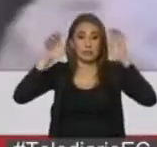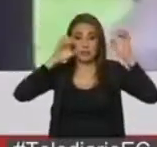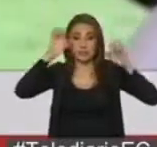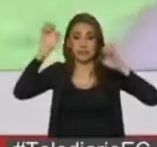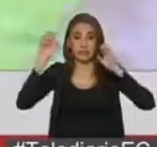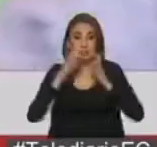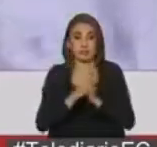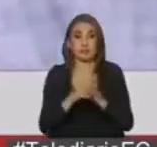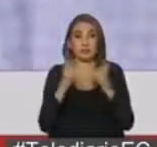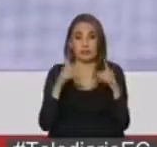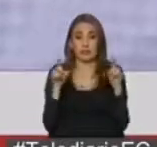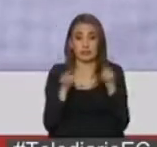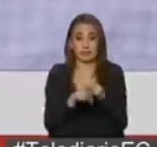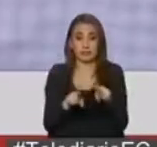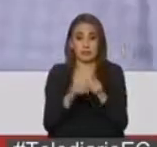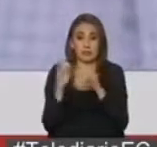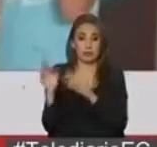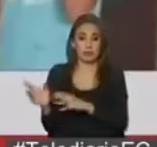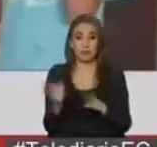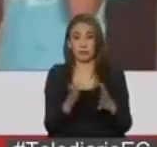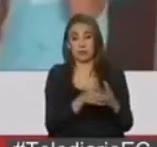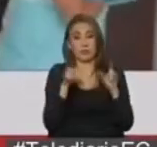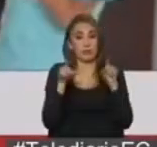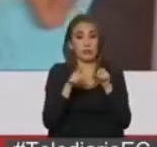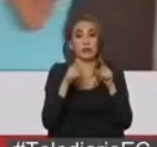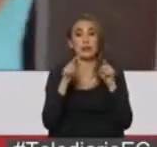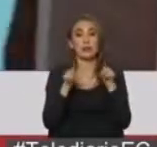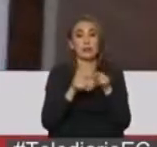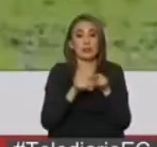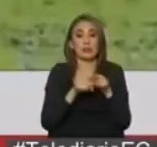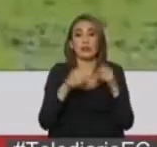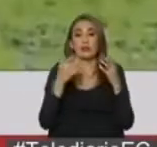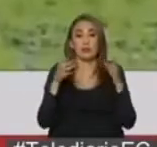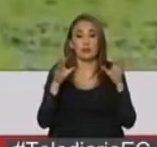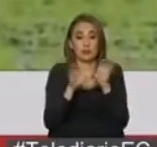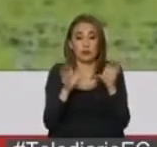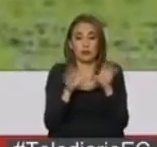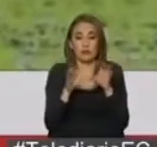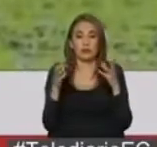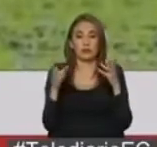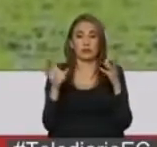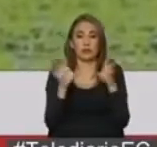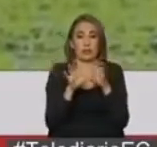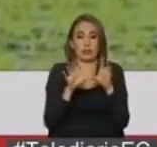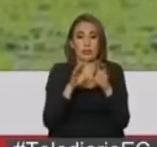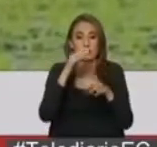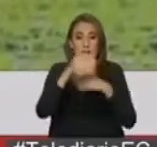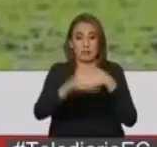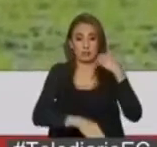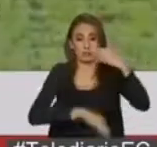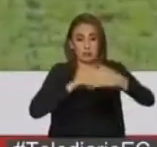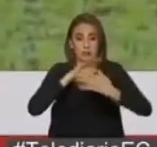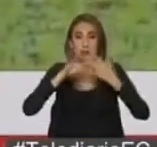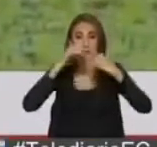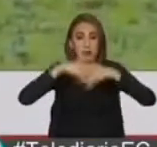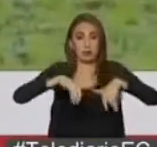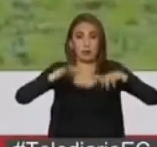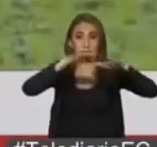Todos. Durante la visita del presidente Moreno se entregaron además títulos de propiedad, créditos agrícolas y certificaciones en buenas